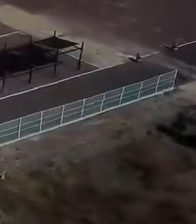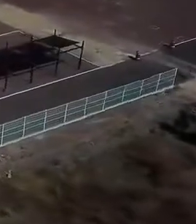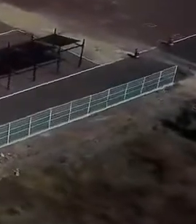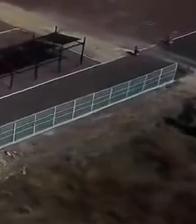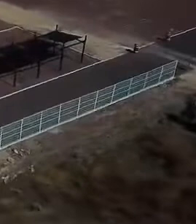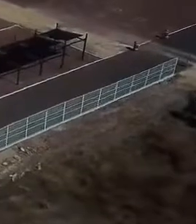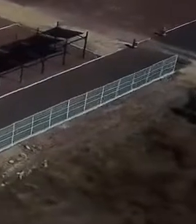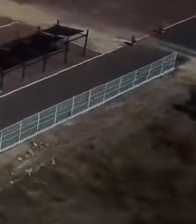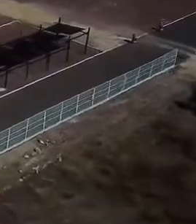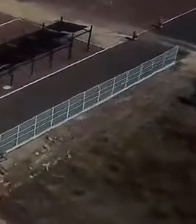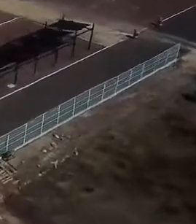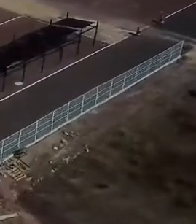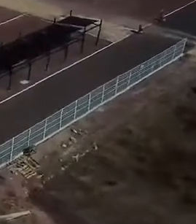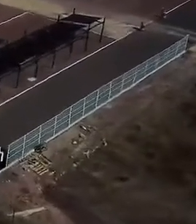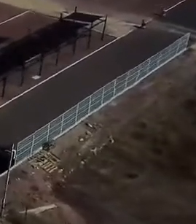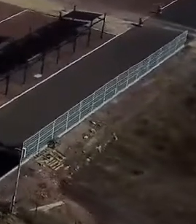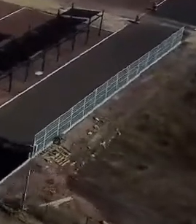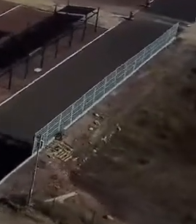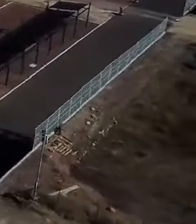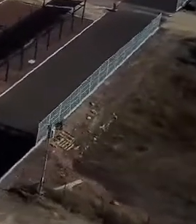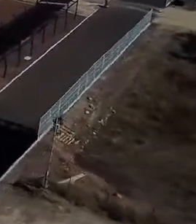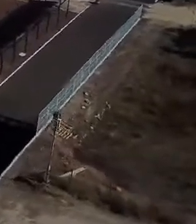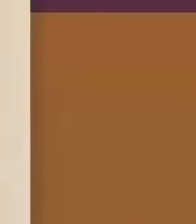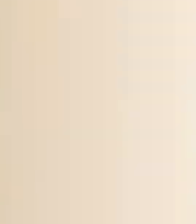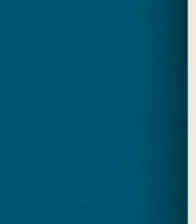el estacionamiento.